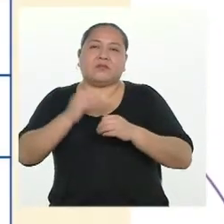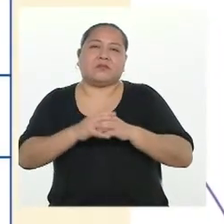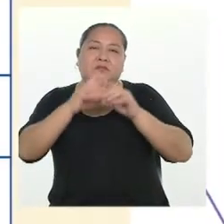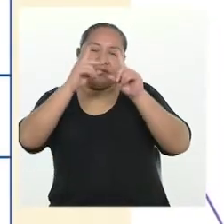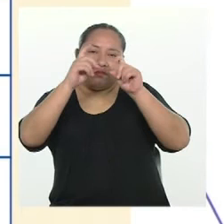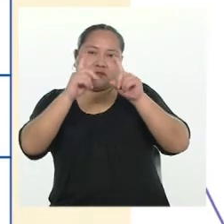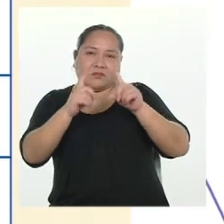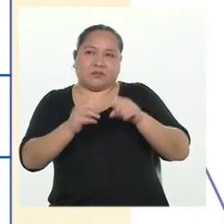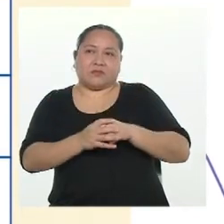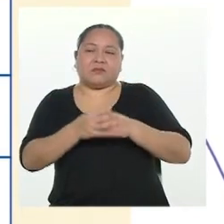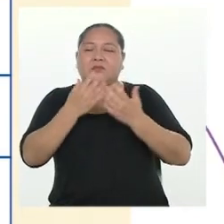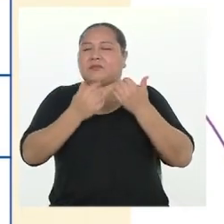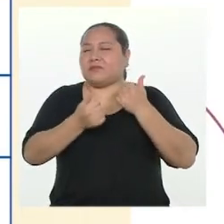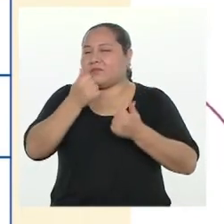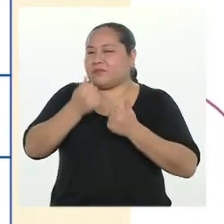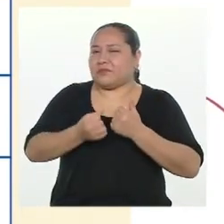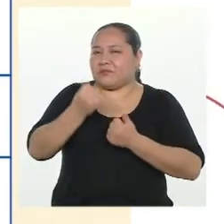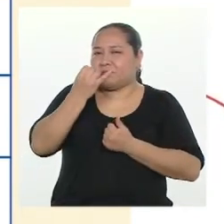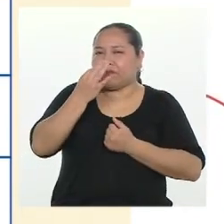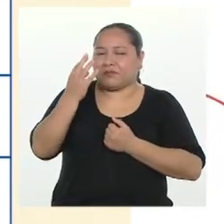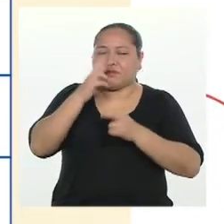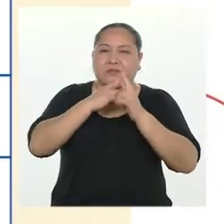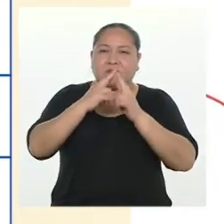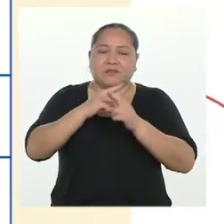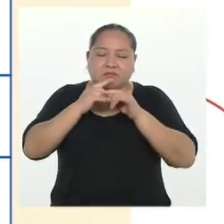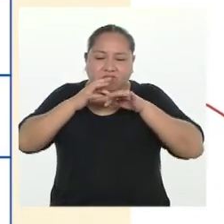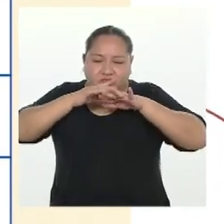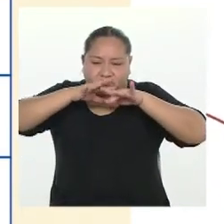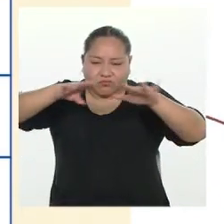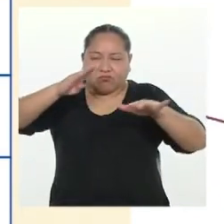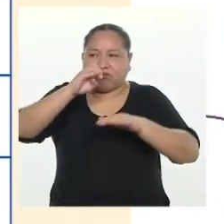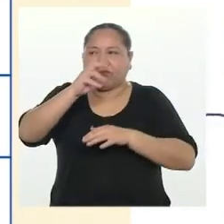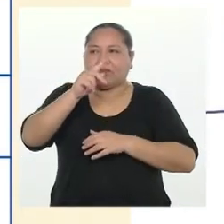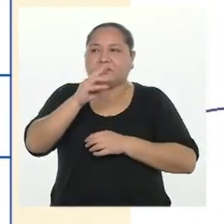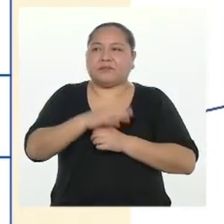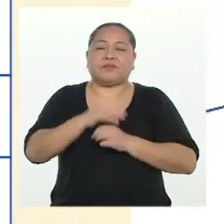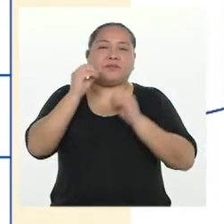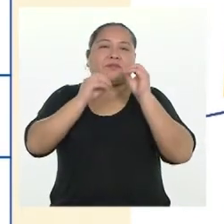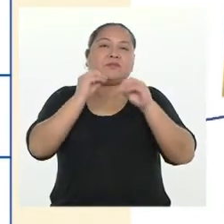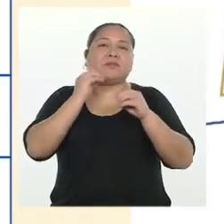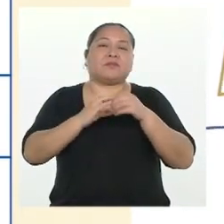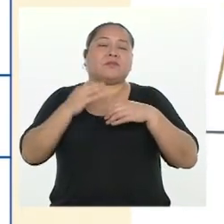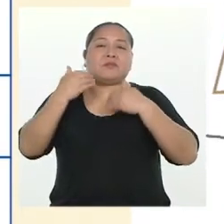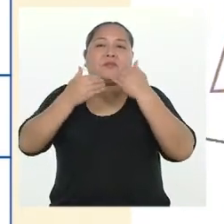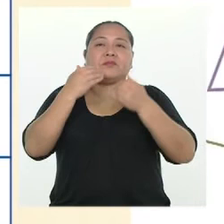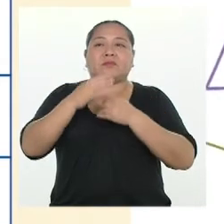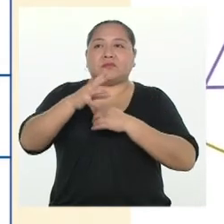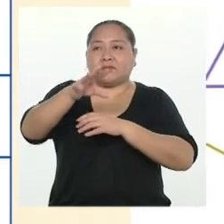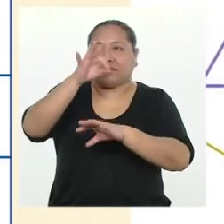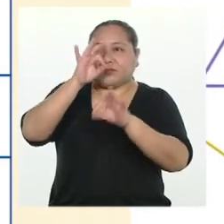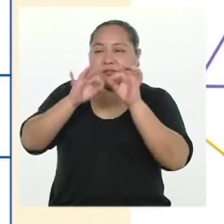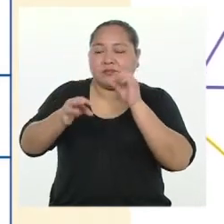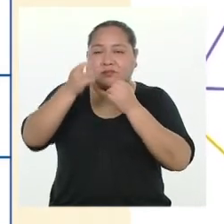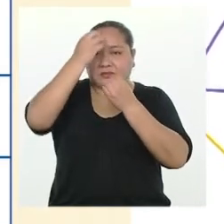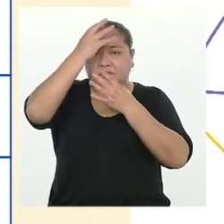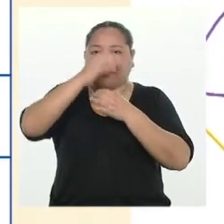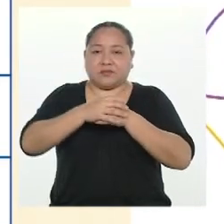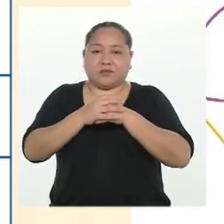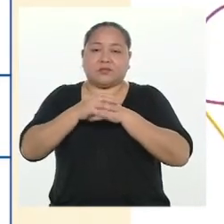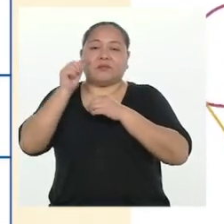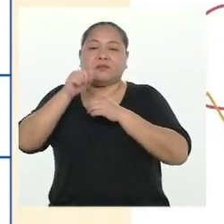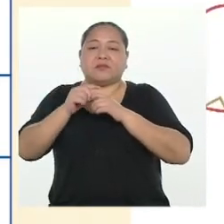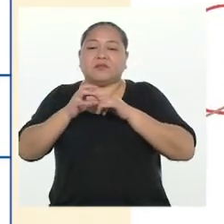posibles respuestas de los factores que influyen en la propagación de las bacterias. Proponer procedimientos que permitan obtener datos de los factores que influyen en la propagación